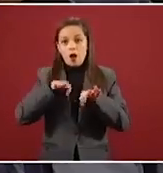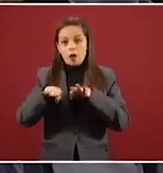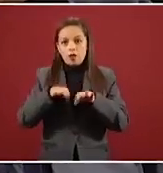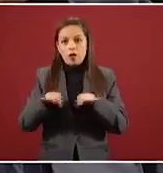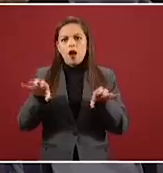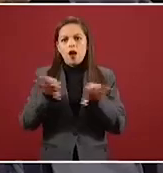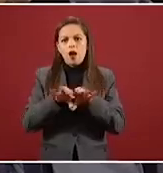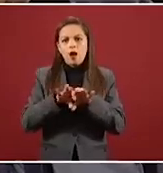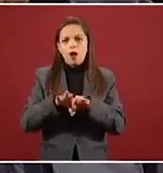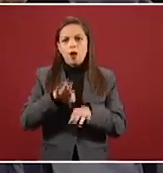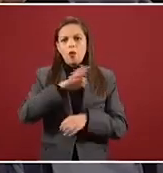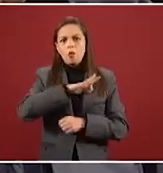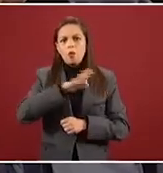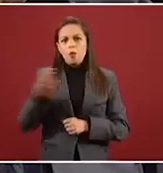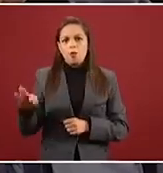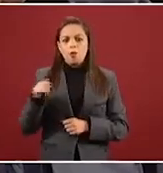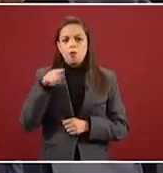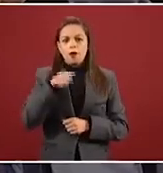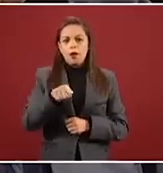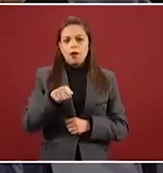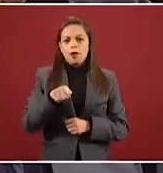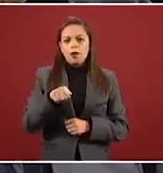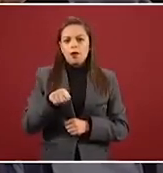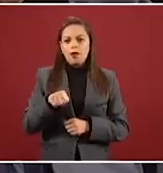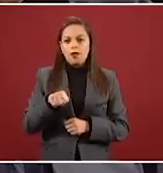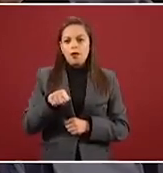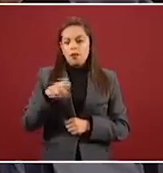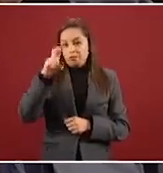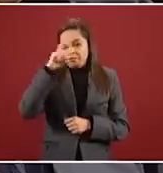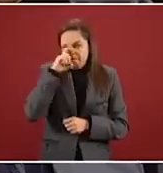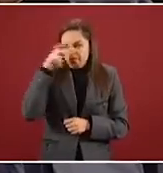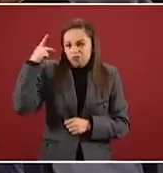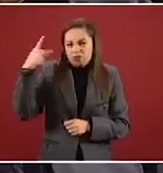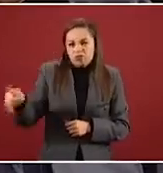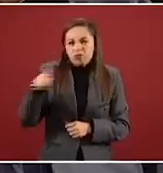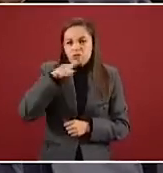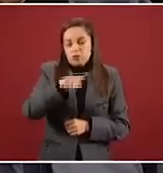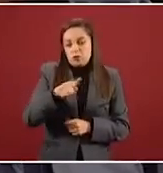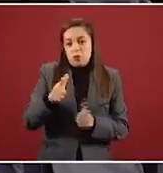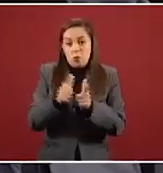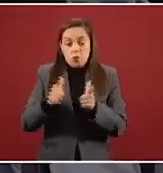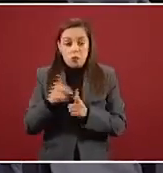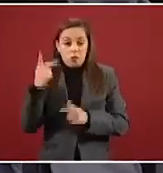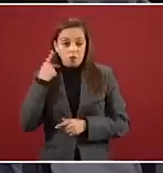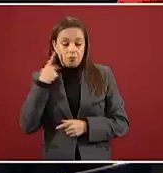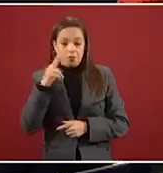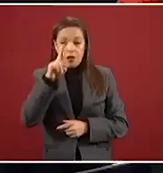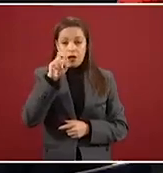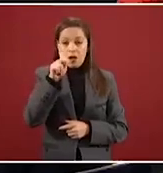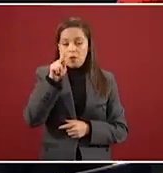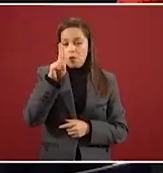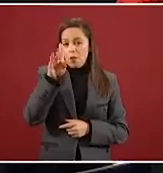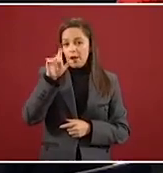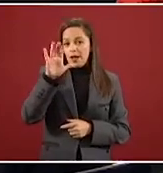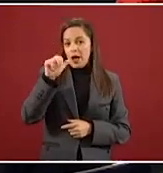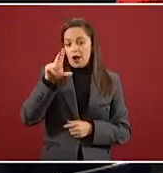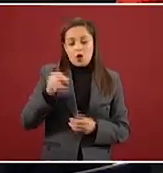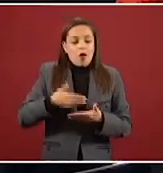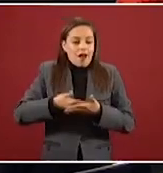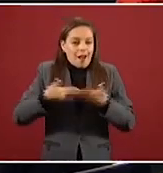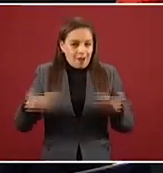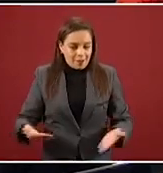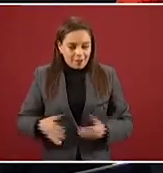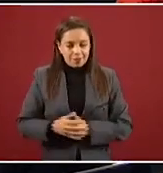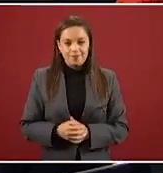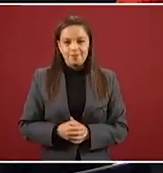duro ante México de lo que es el Partido Republicano, al menos en este momento, al menos en la coyuntura actual, ¿no? Y bueno, y en